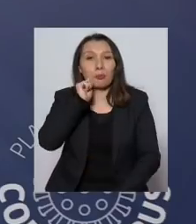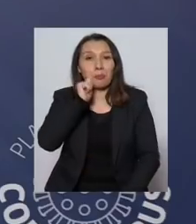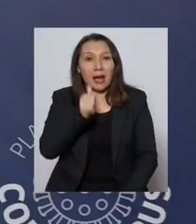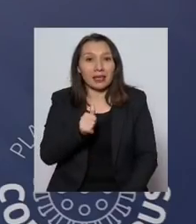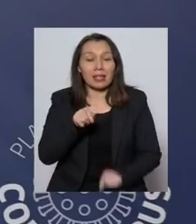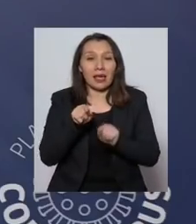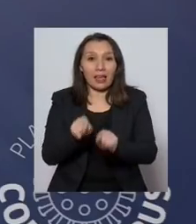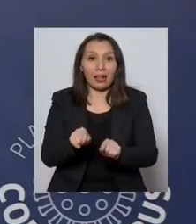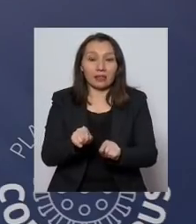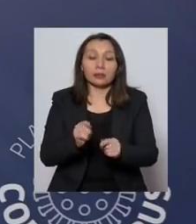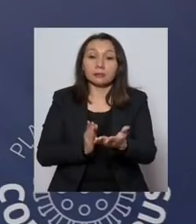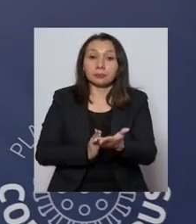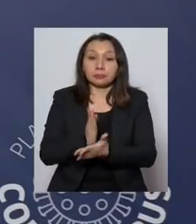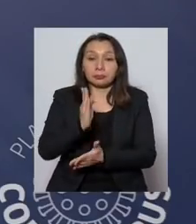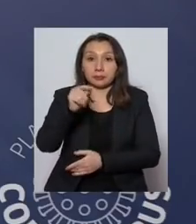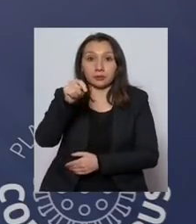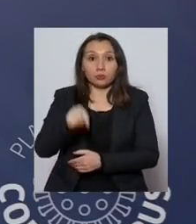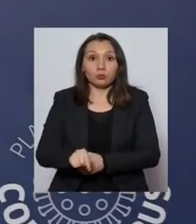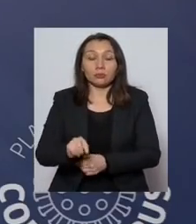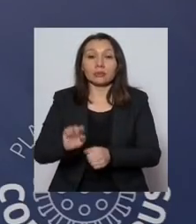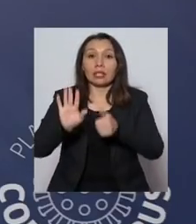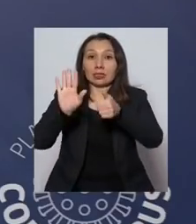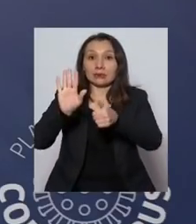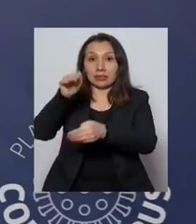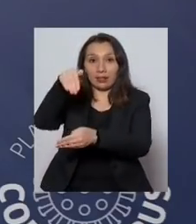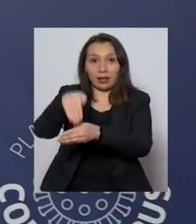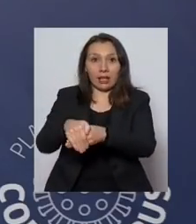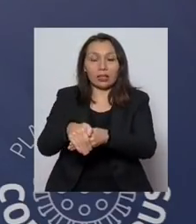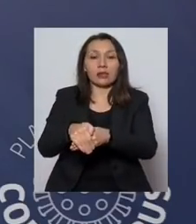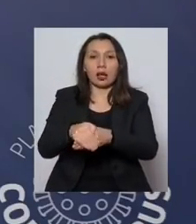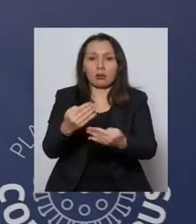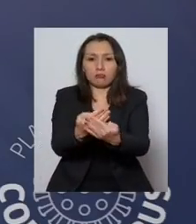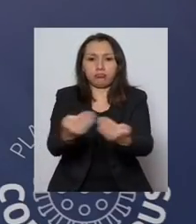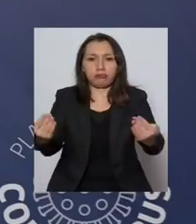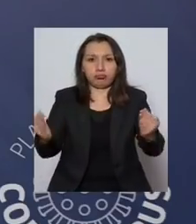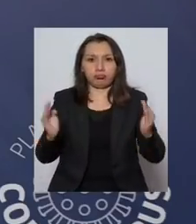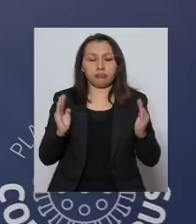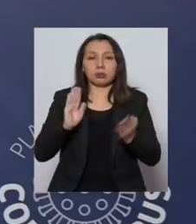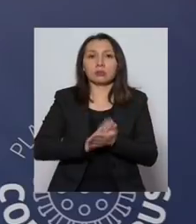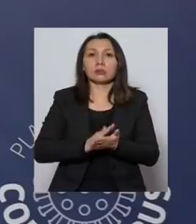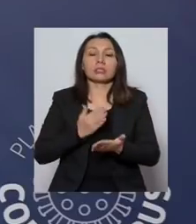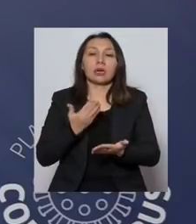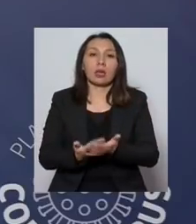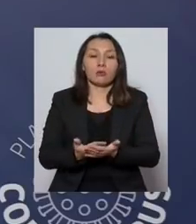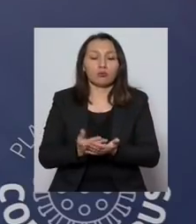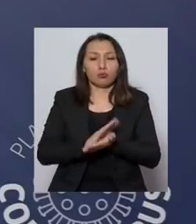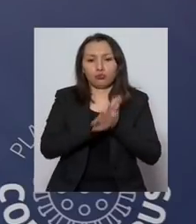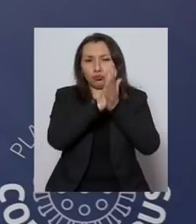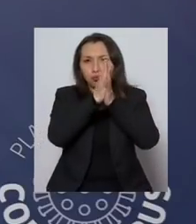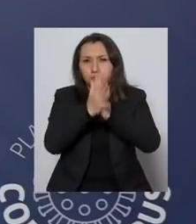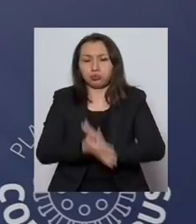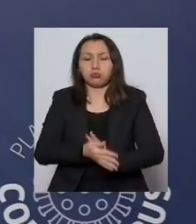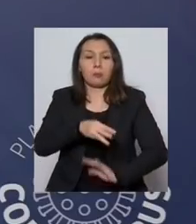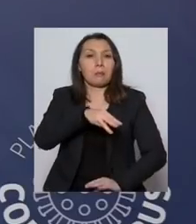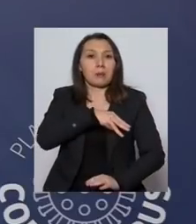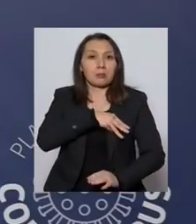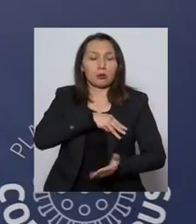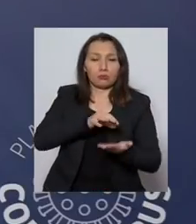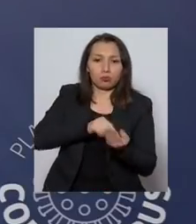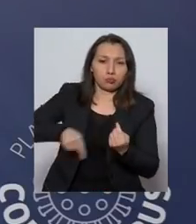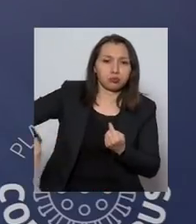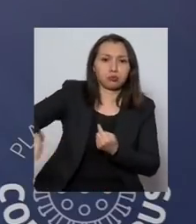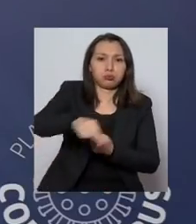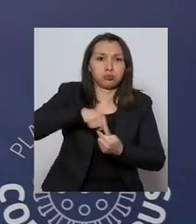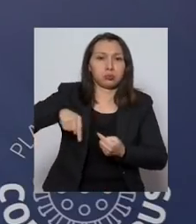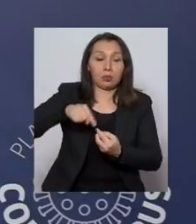mañana, a partir de hoy, a las 6 de la tarde, un cordón sanitario en toda la región metropolitana